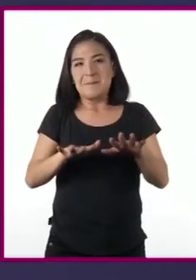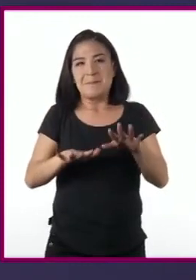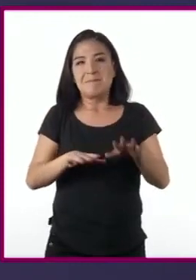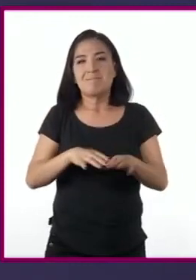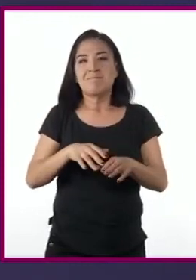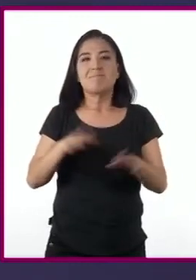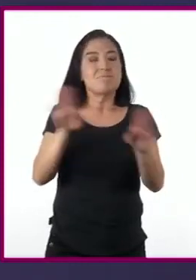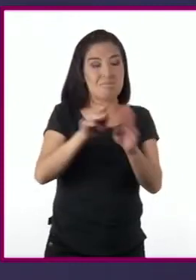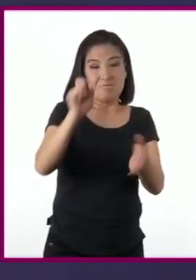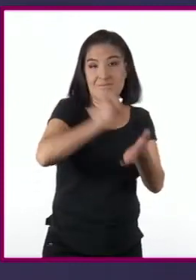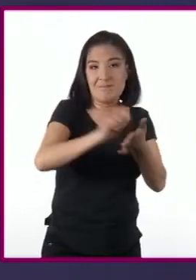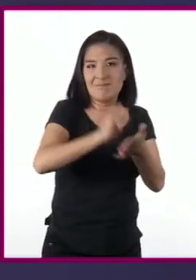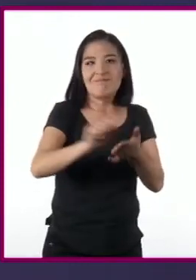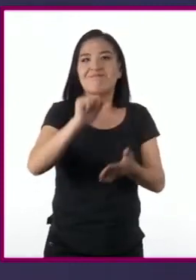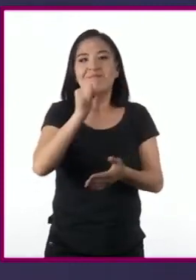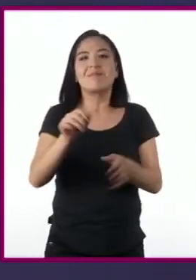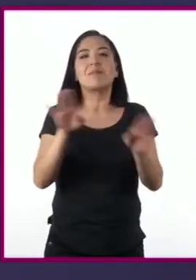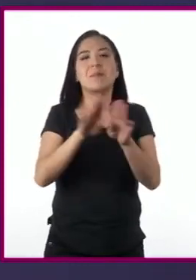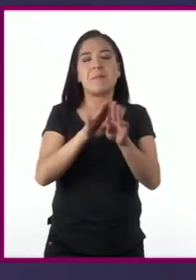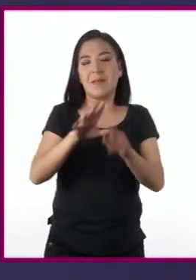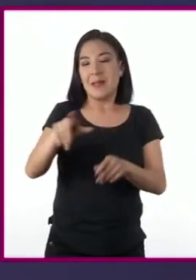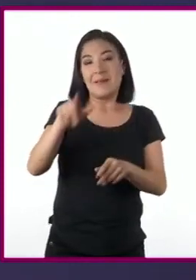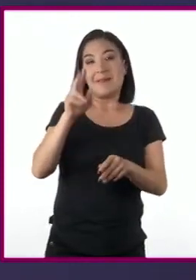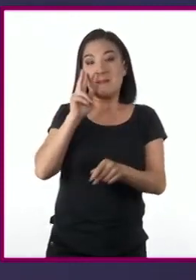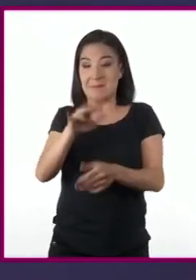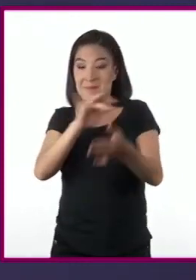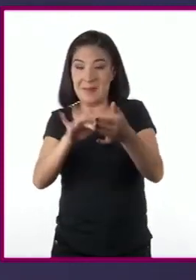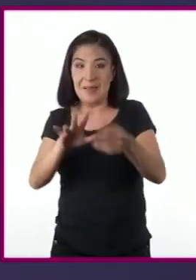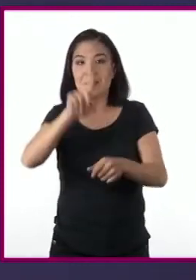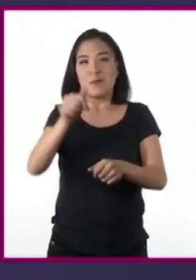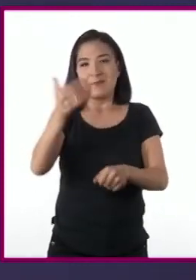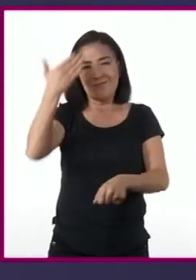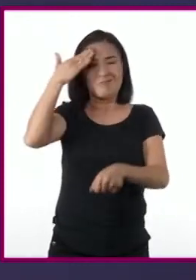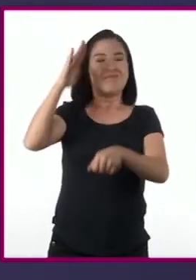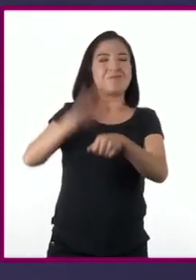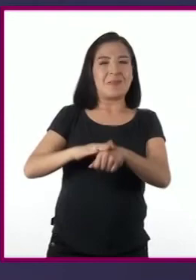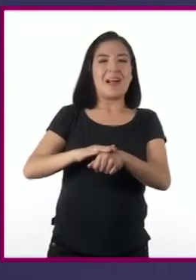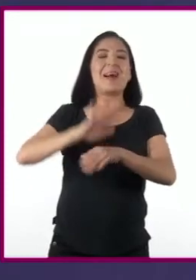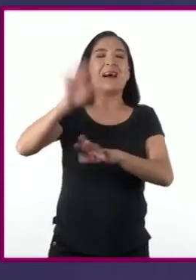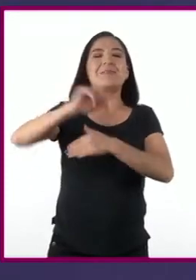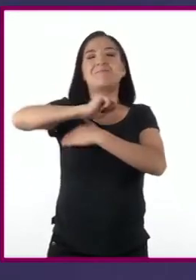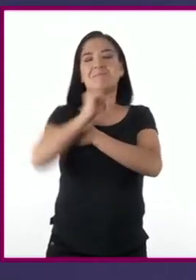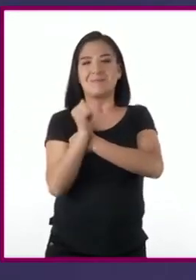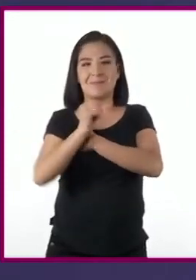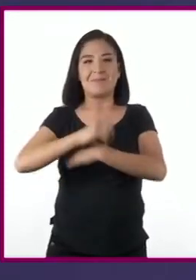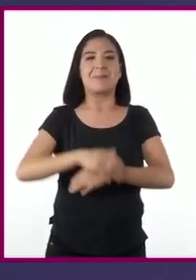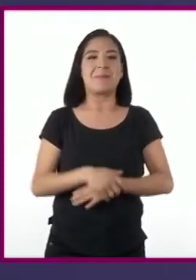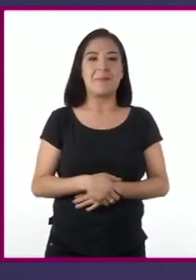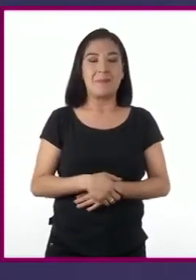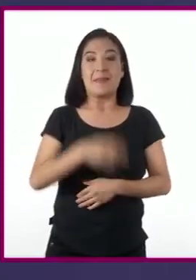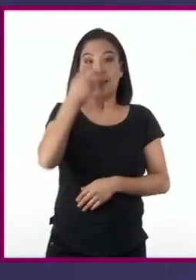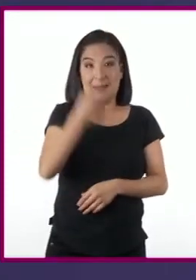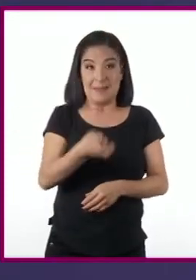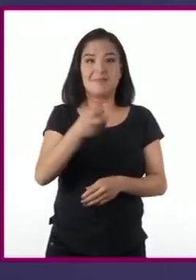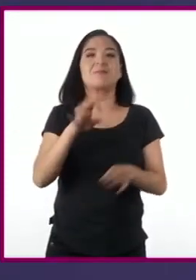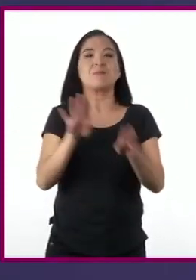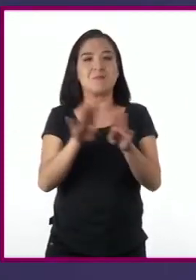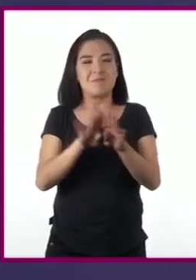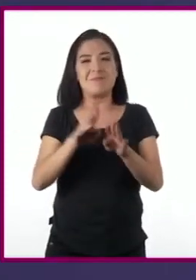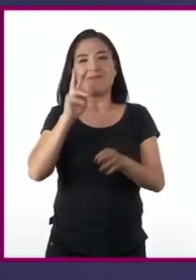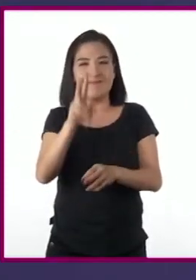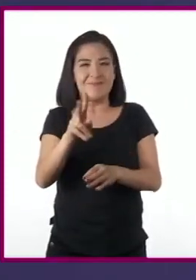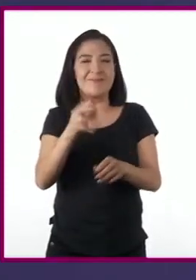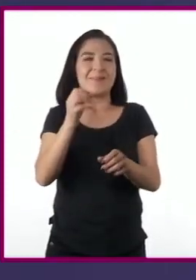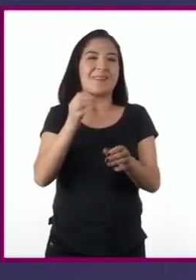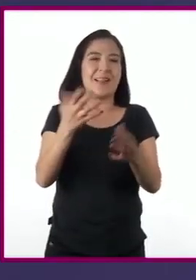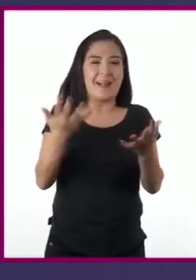lo escribimos, solo guardamos en la memoria la información deseada. Con este ejercicio se ha